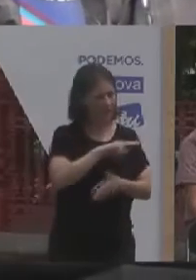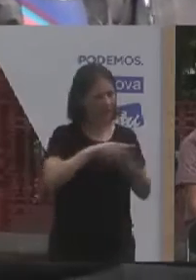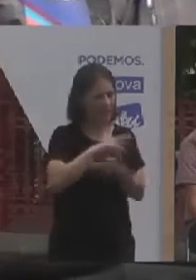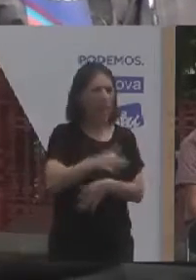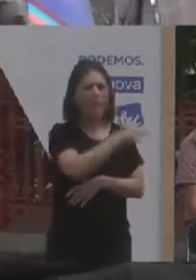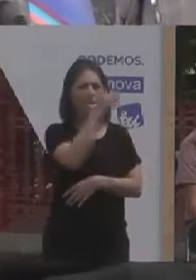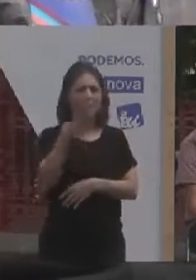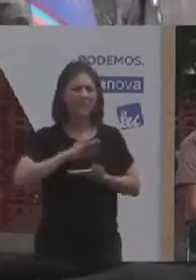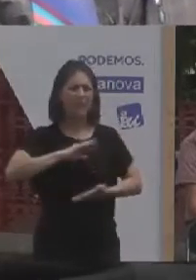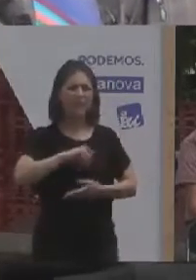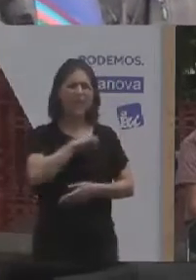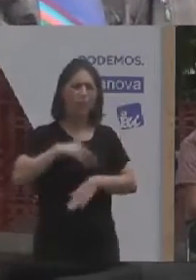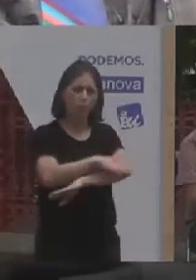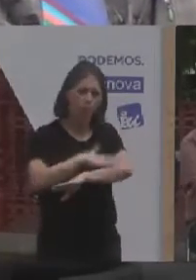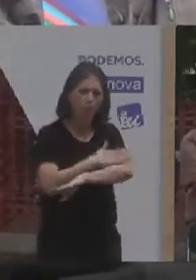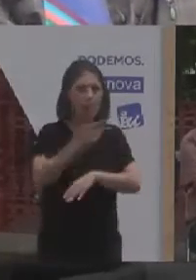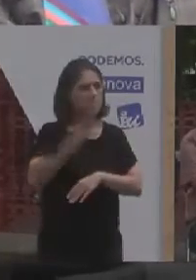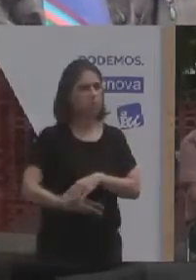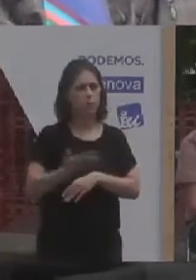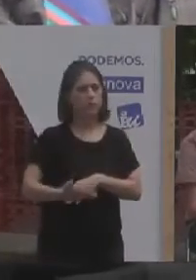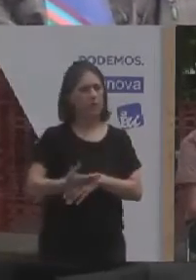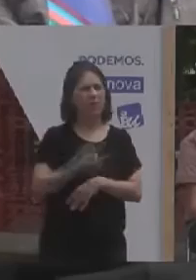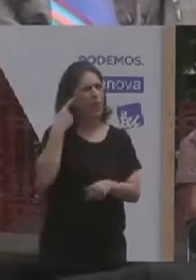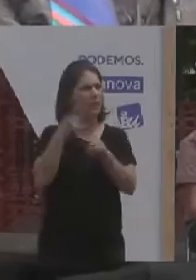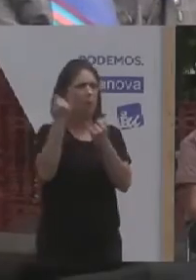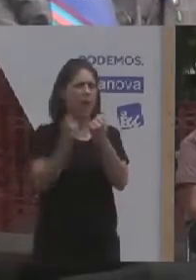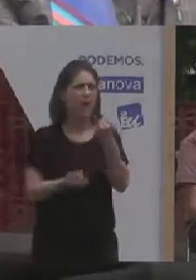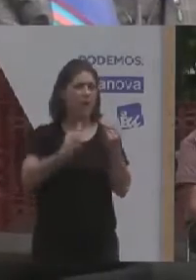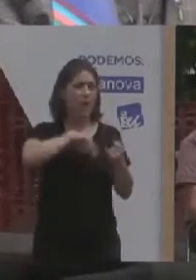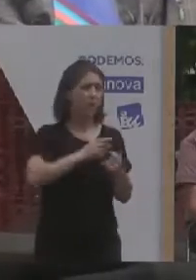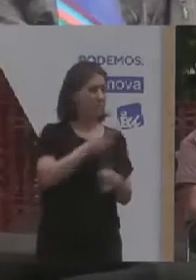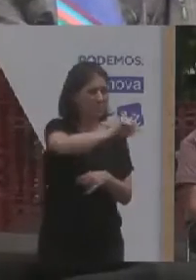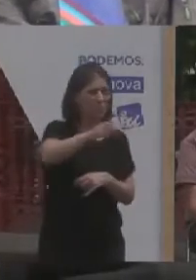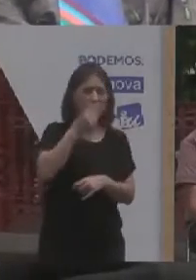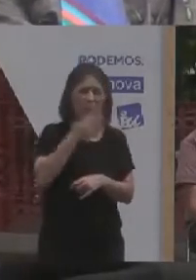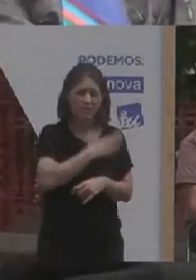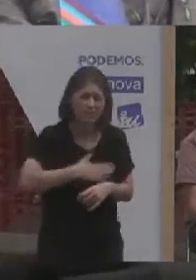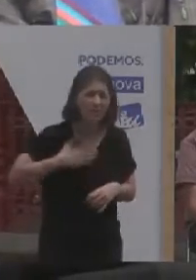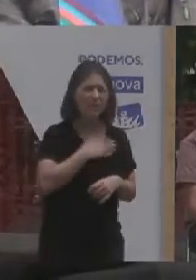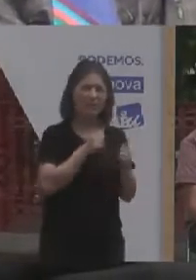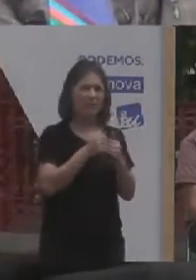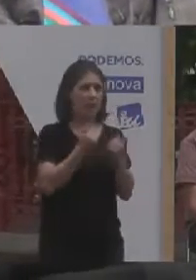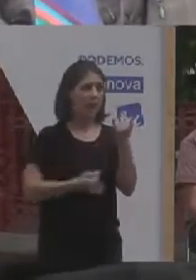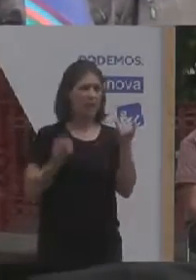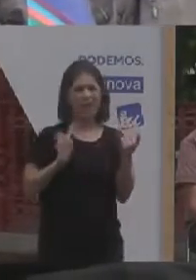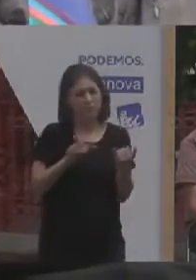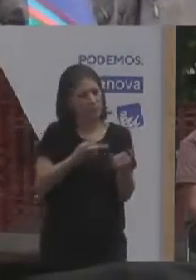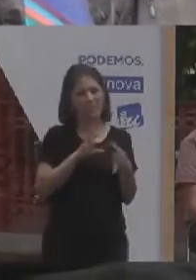capacidade de autogoberno de Galicia é fundamental para o benestar material da nosa xente. Para nós é